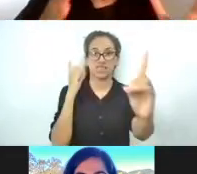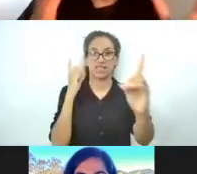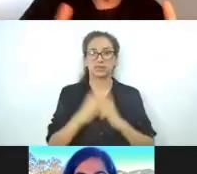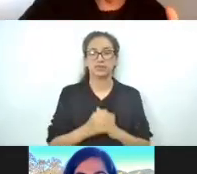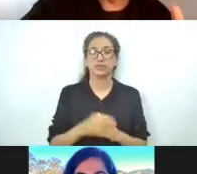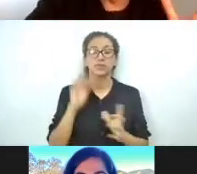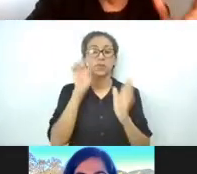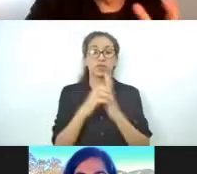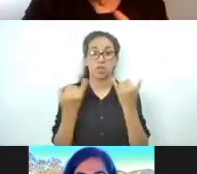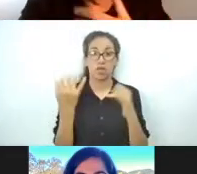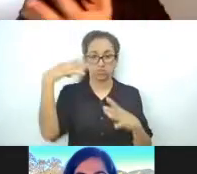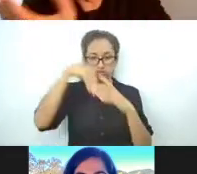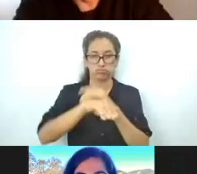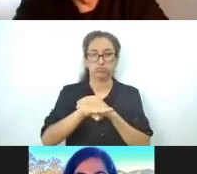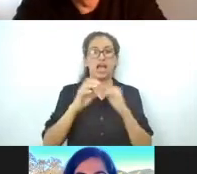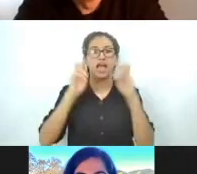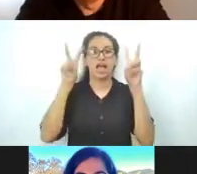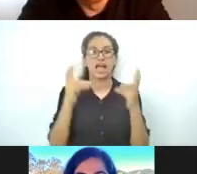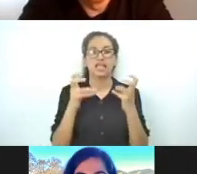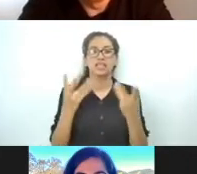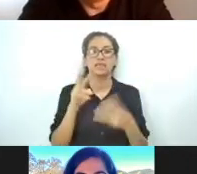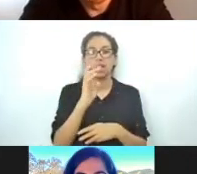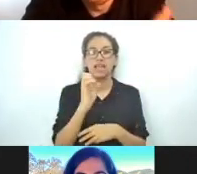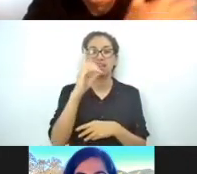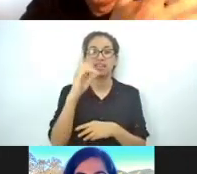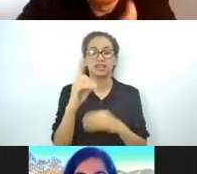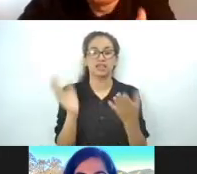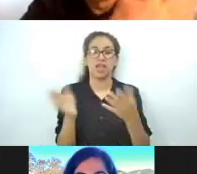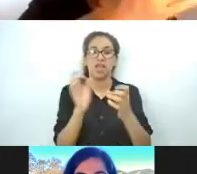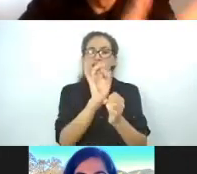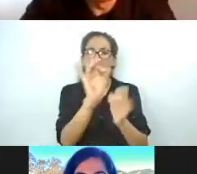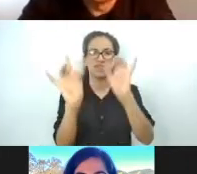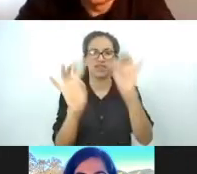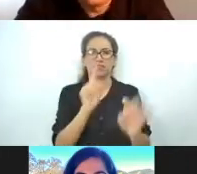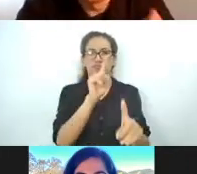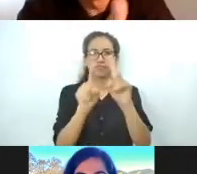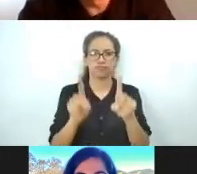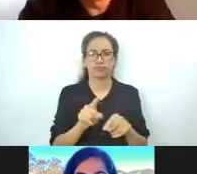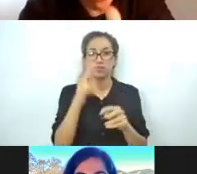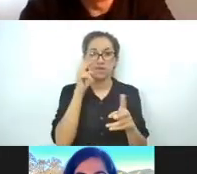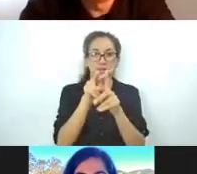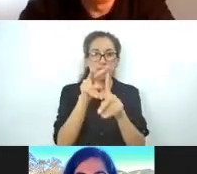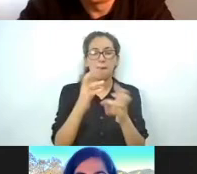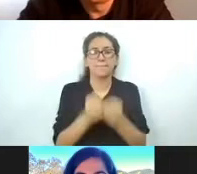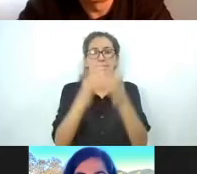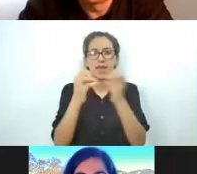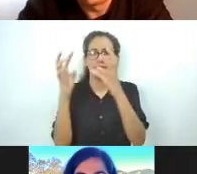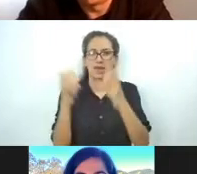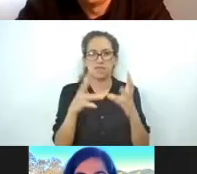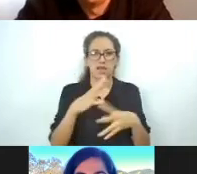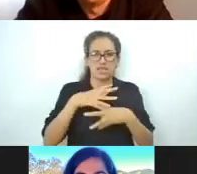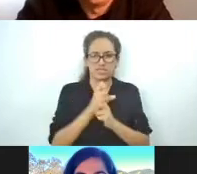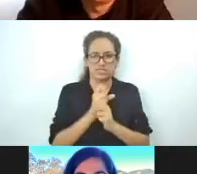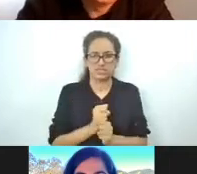en el tema de lo que nos puede dar la red, ¿no? Y ya no frecuentamos. Hay mayor depresión, mayor